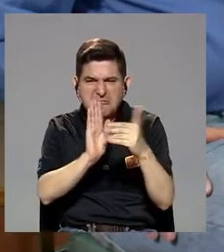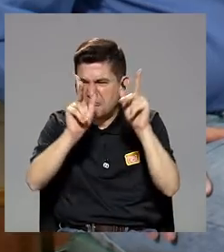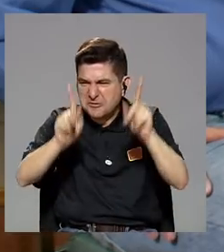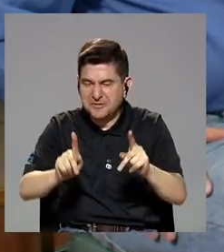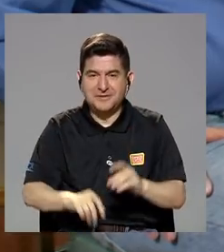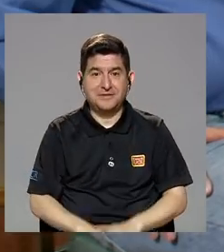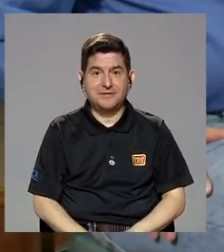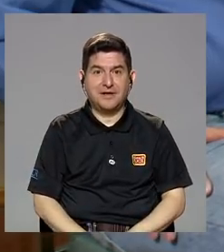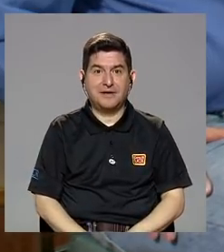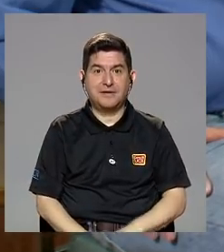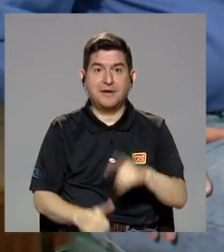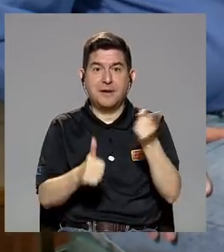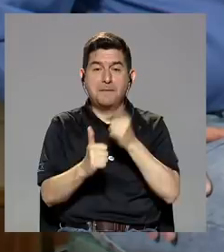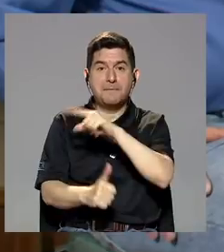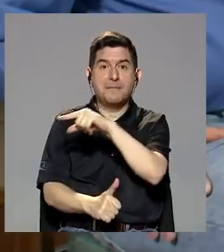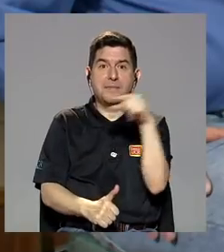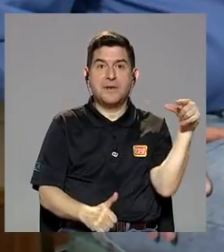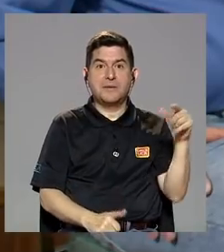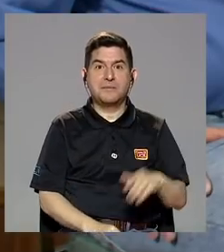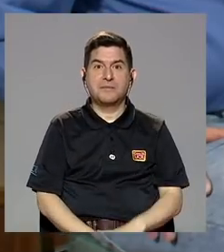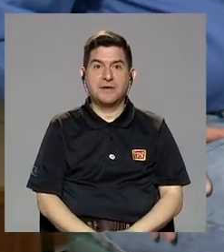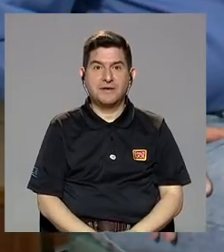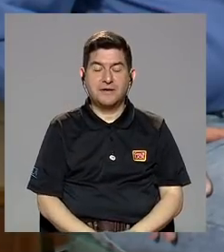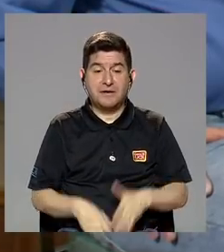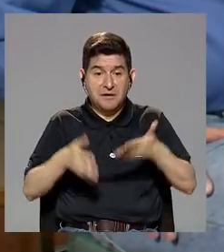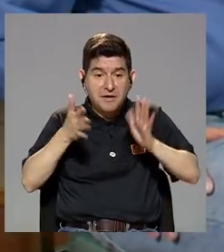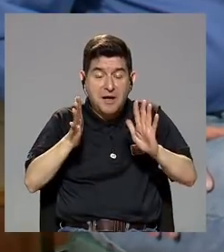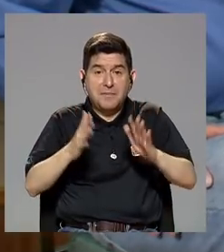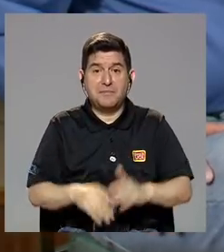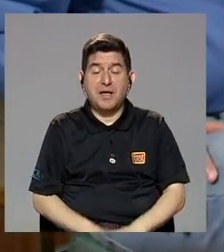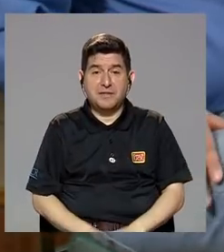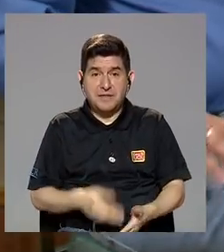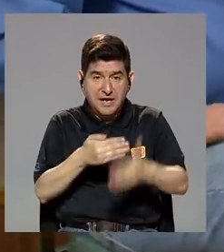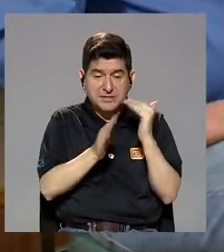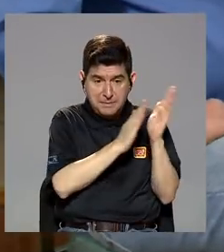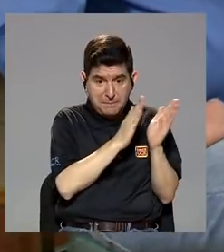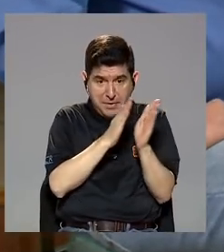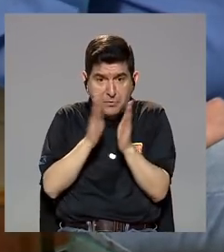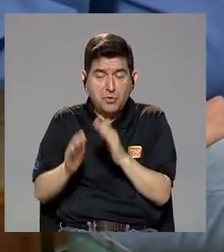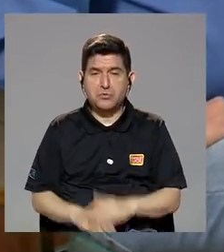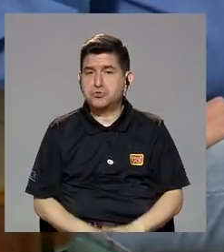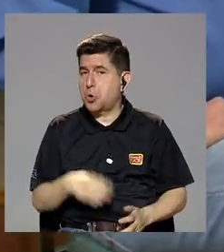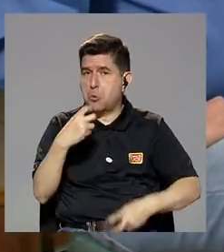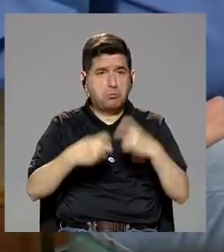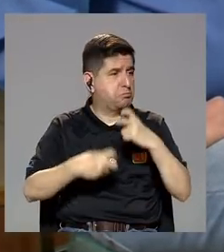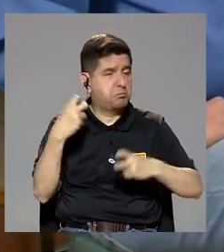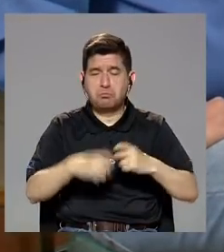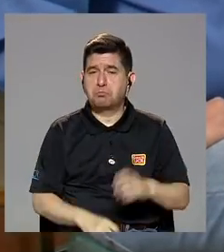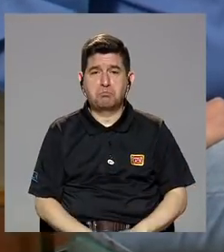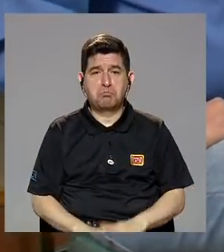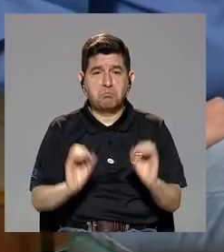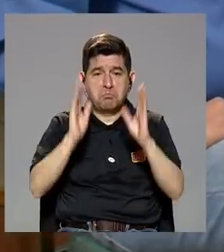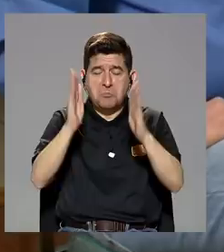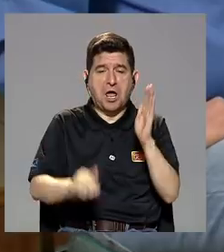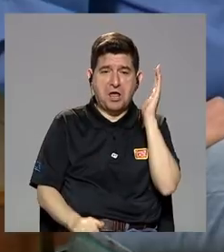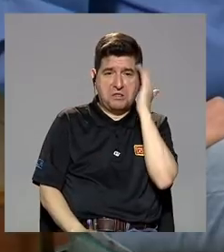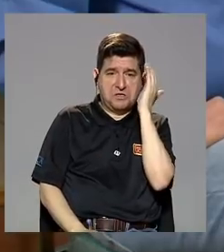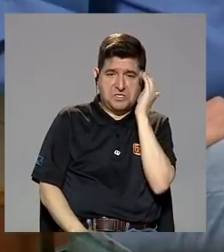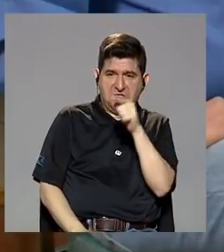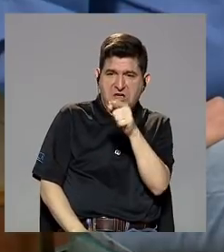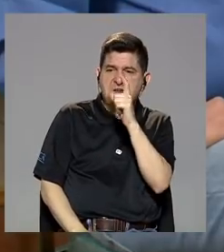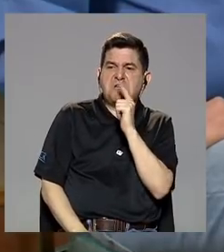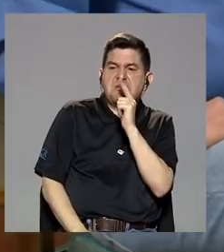estar la primera semana mientras duró la preproducción de la novela no había problema porque nadie me ubicaba